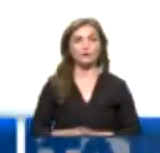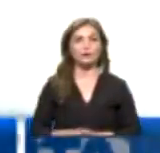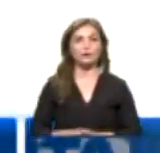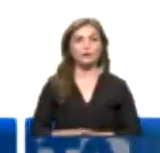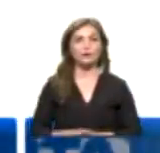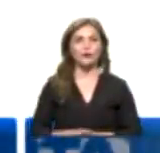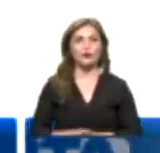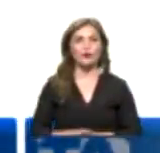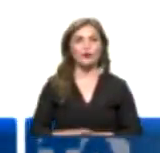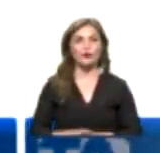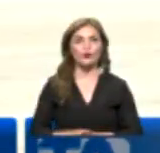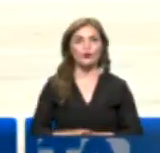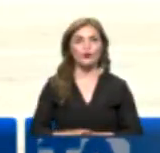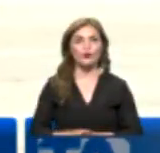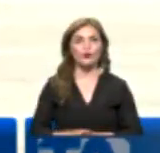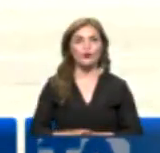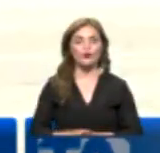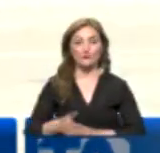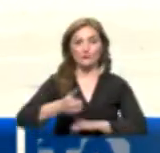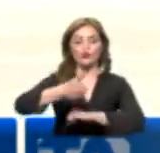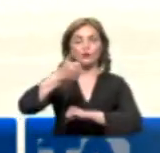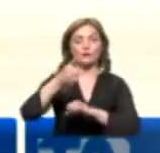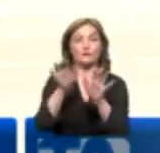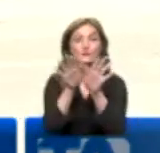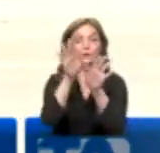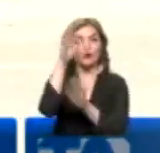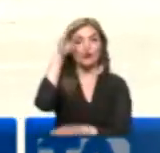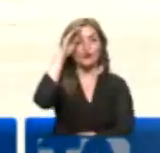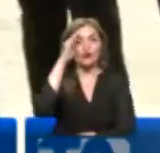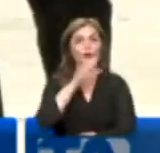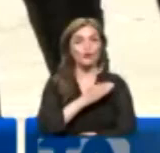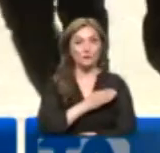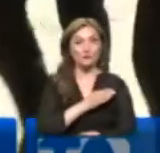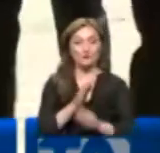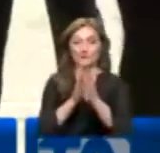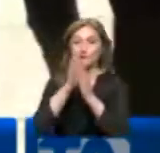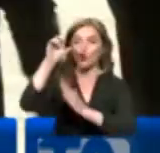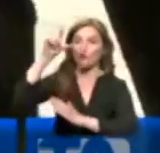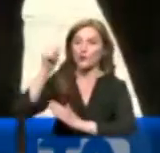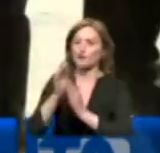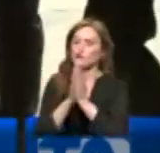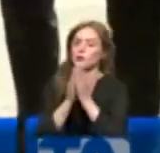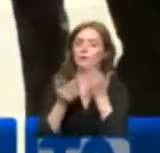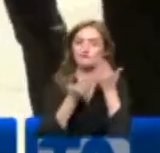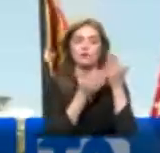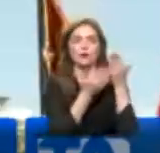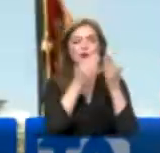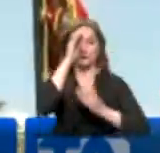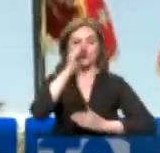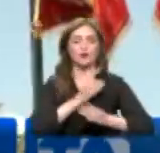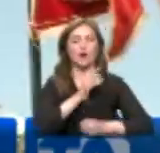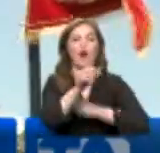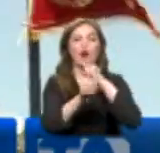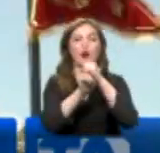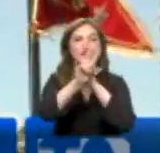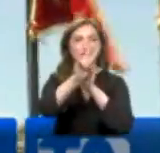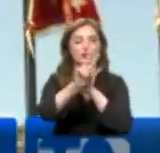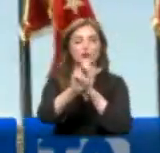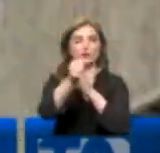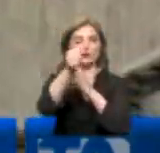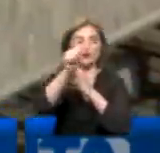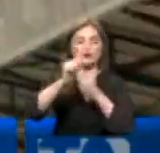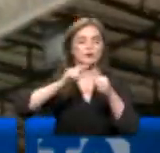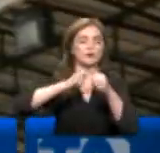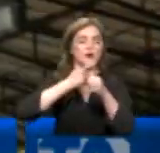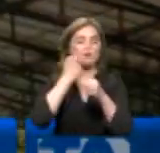marco del pedido del comandante general del ejército al gobierno central fue la ceremonia militar por los 210 años del primer